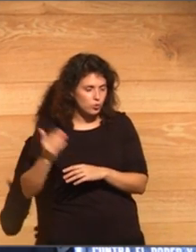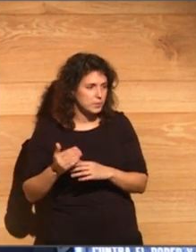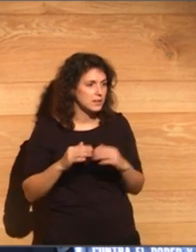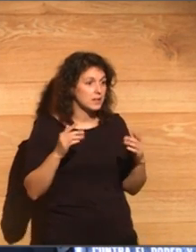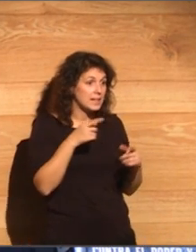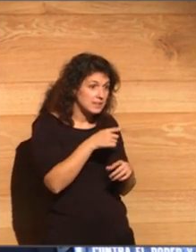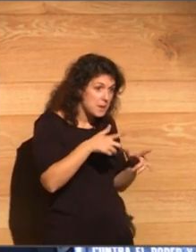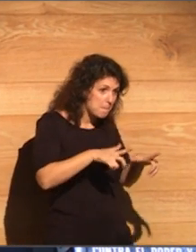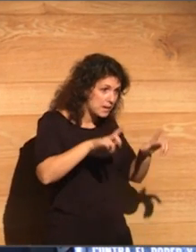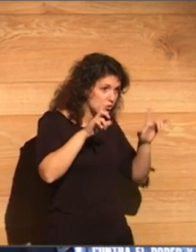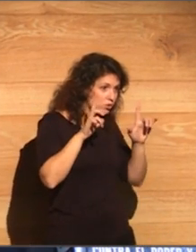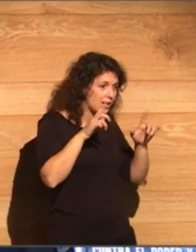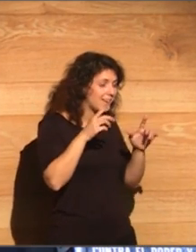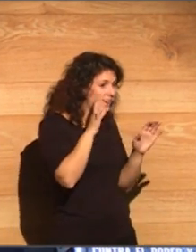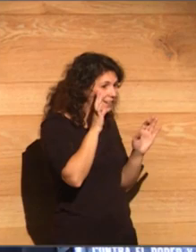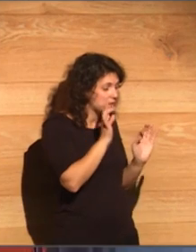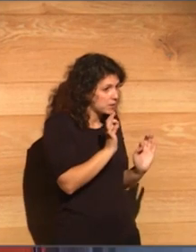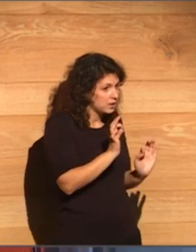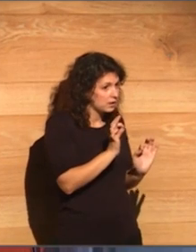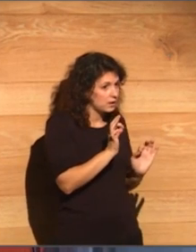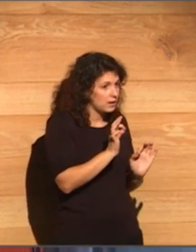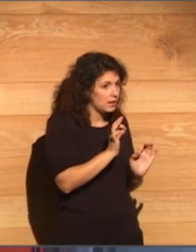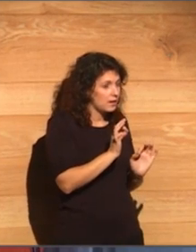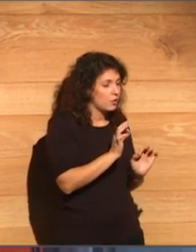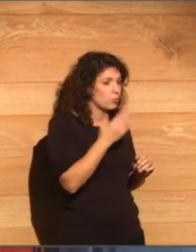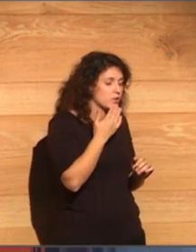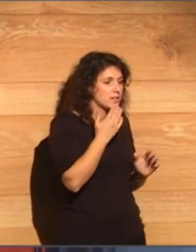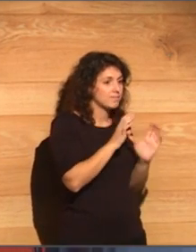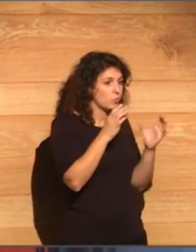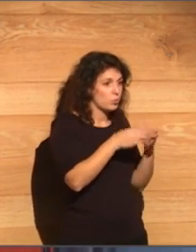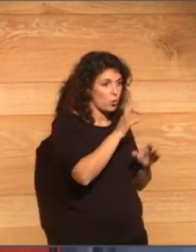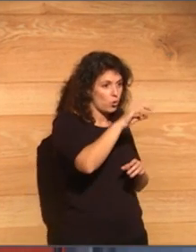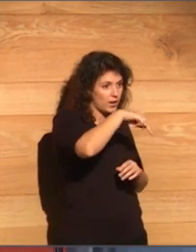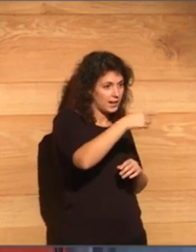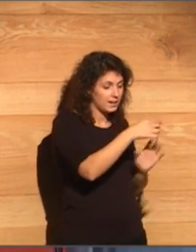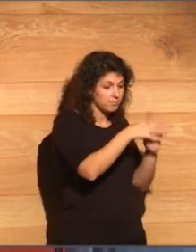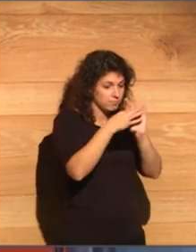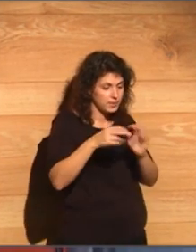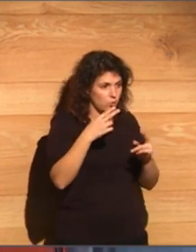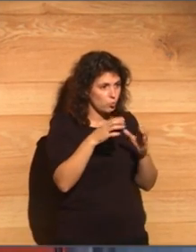un personaje que es teóricamente alguien que tiene una especie de ONG que está muy relacionada con los partidos